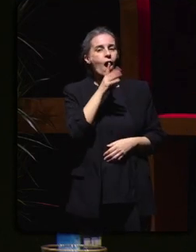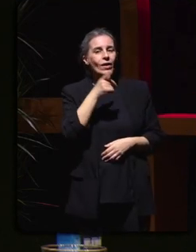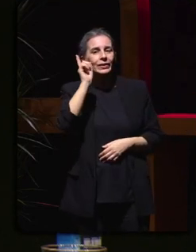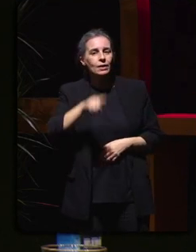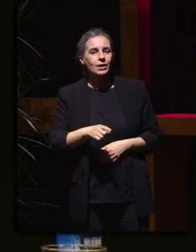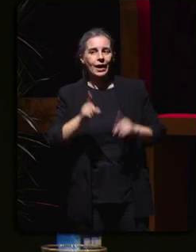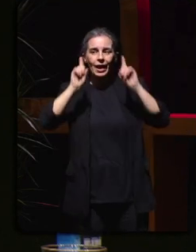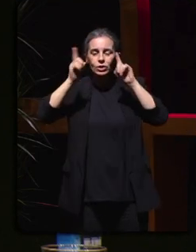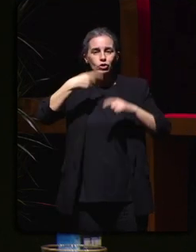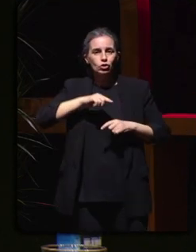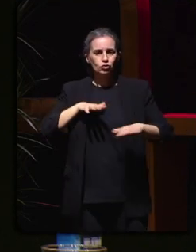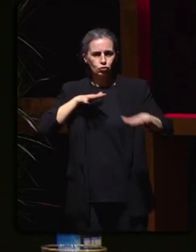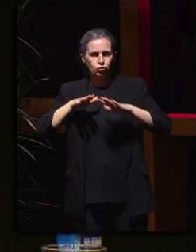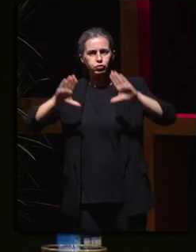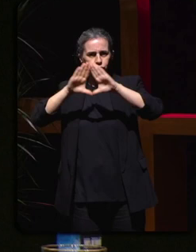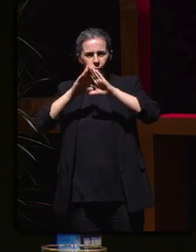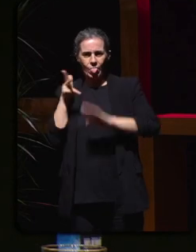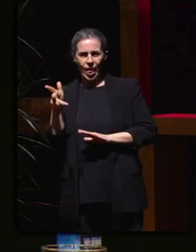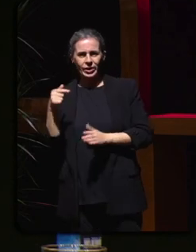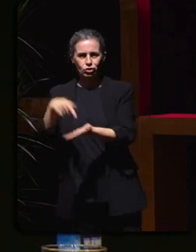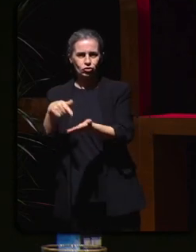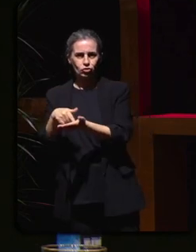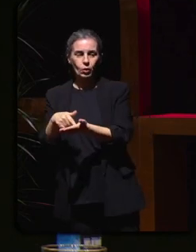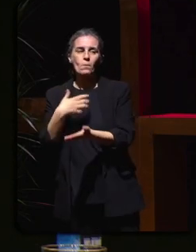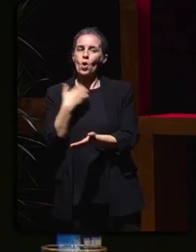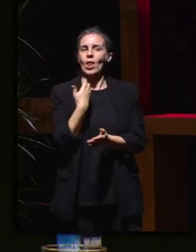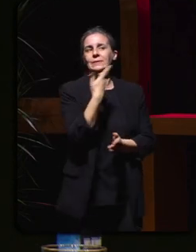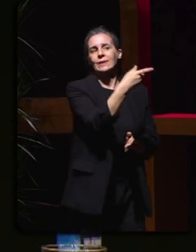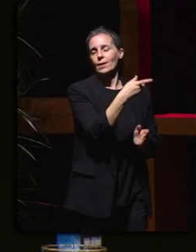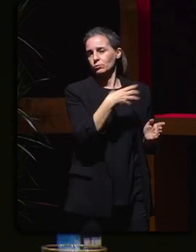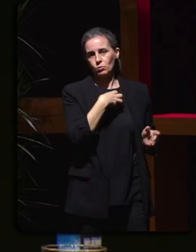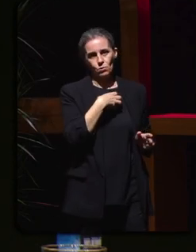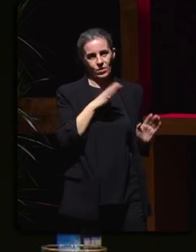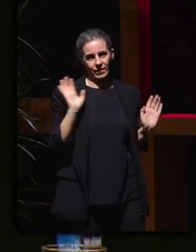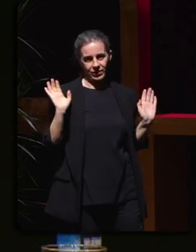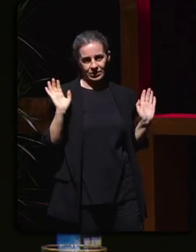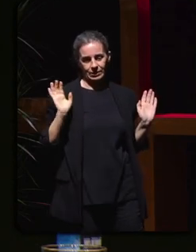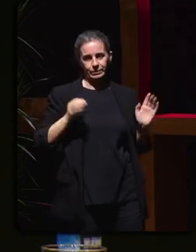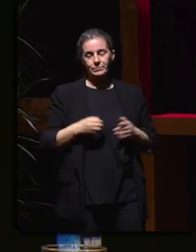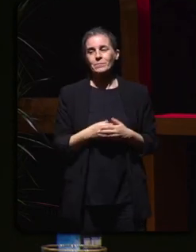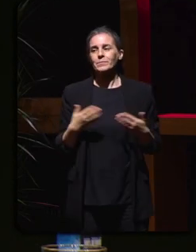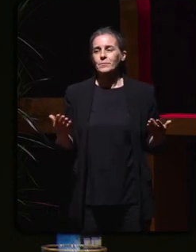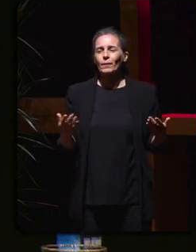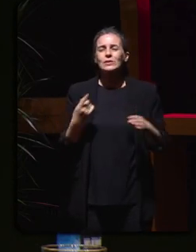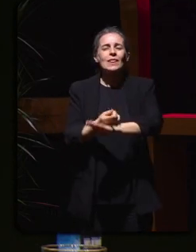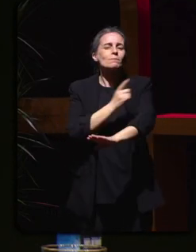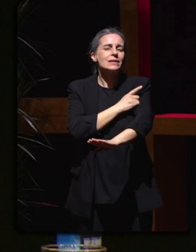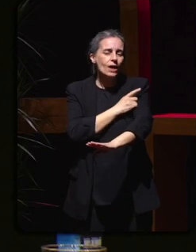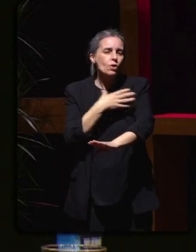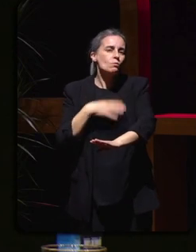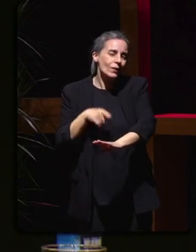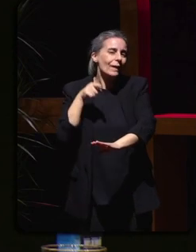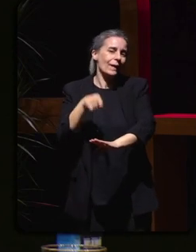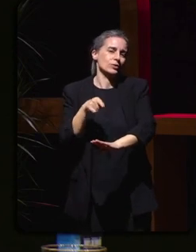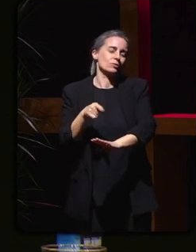hacemos activismo pidiendo nuestros derechos entonces y sé demasiado es por eso podría hacerlo